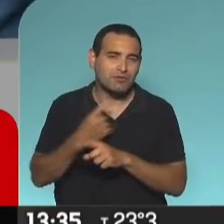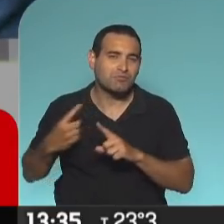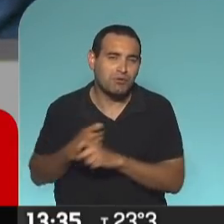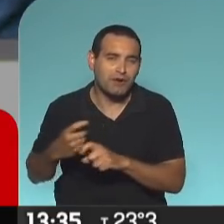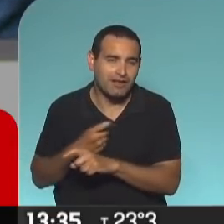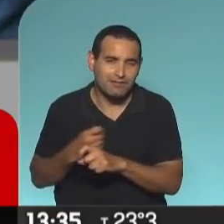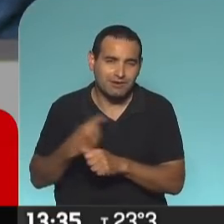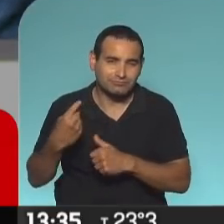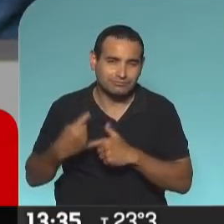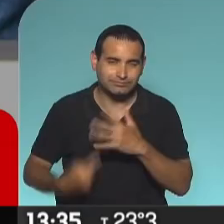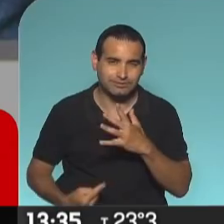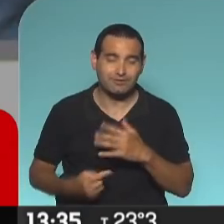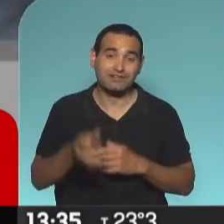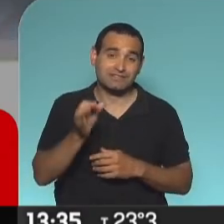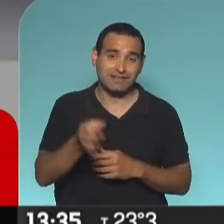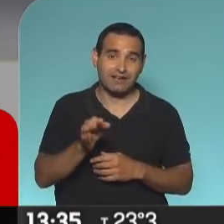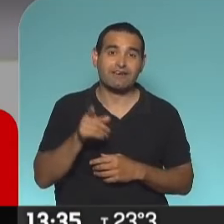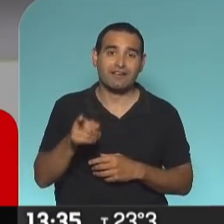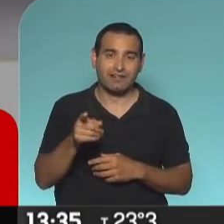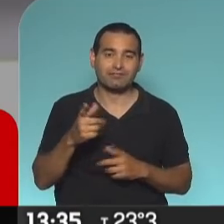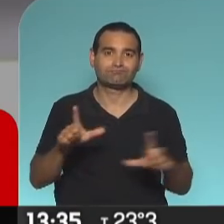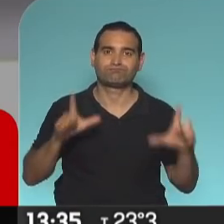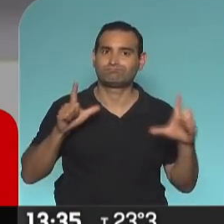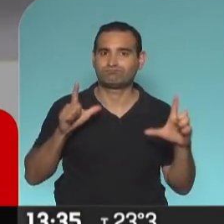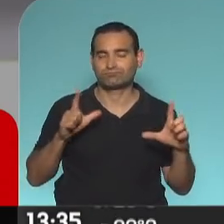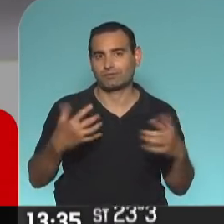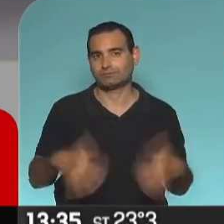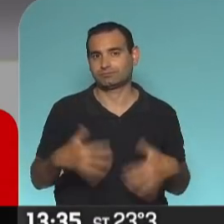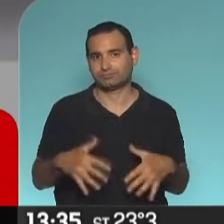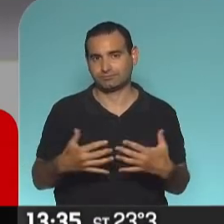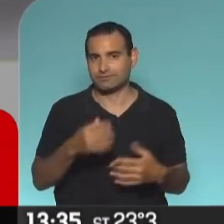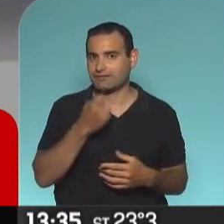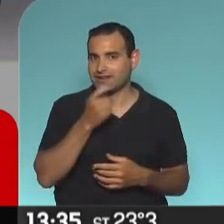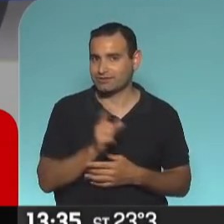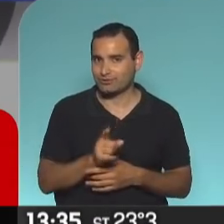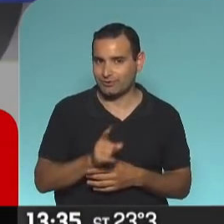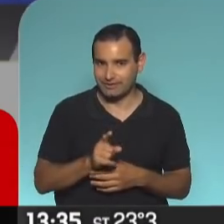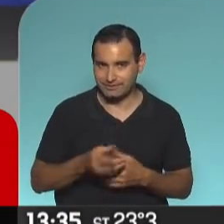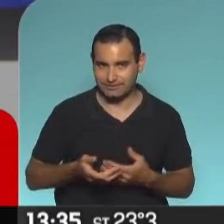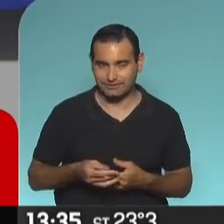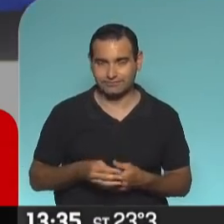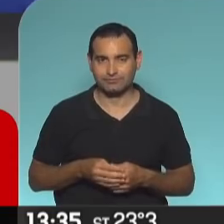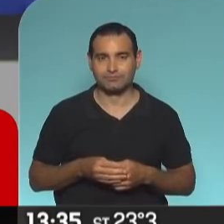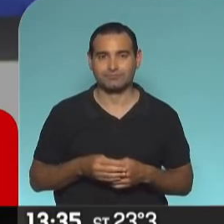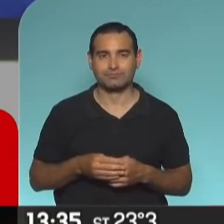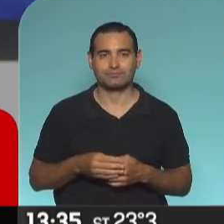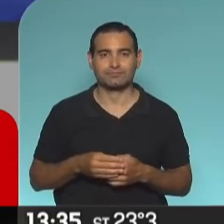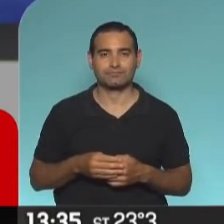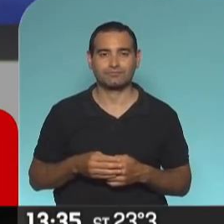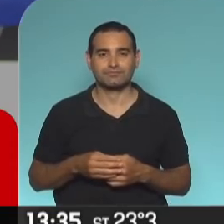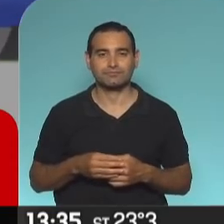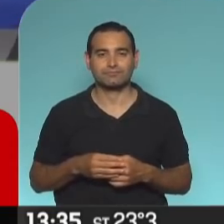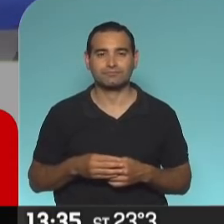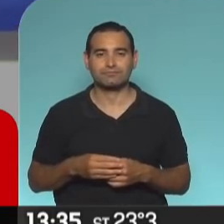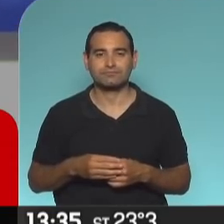hartazgo. Usted sabe lo difícil que es ser Diego Armando Maradona. No, por supuesto. Bueno, Claro que esto obviamente es la frutilla, no es una